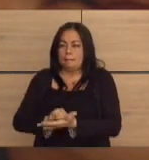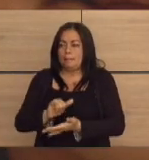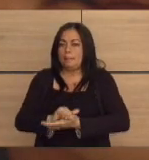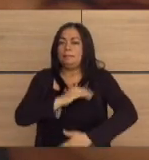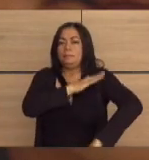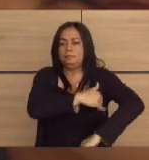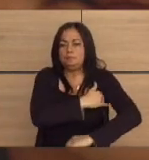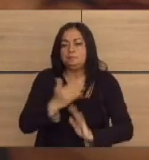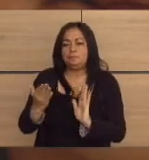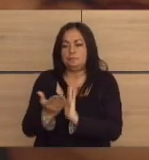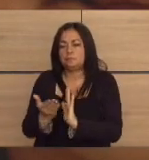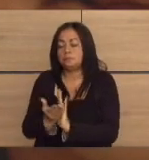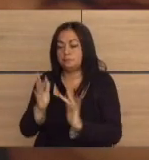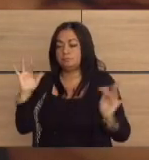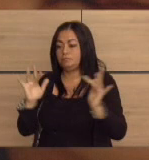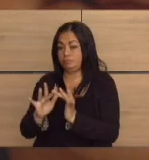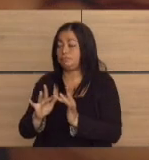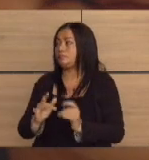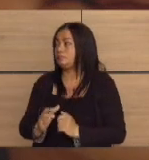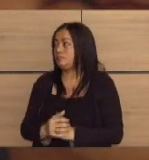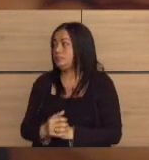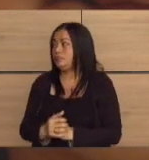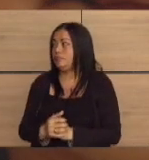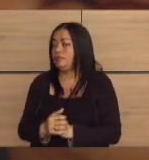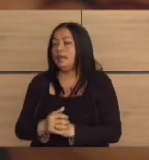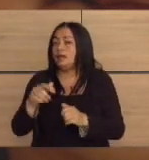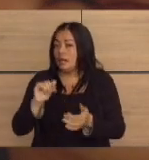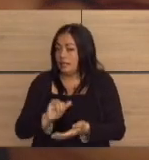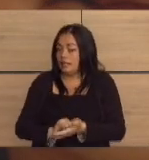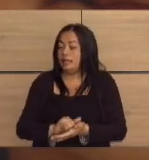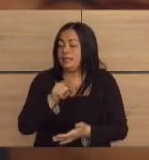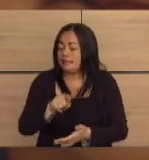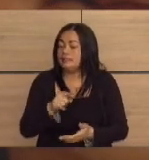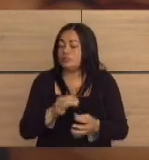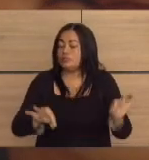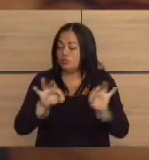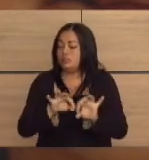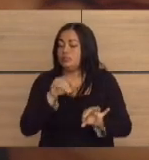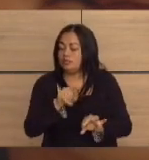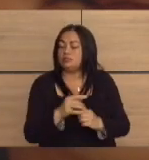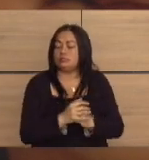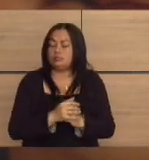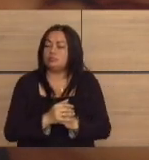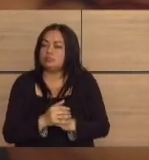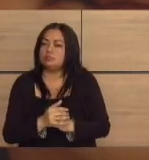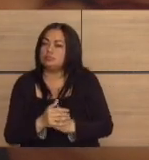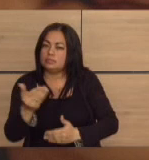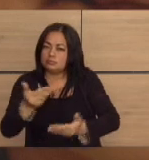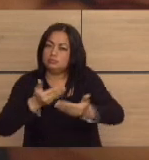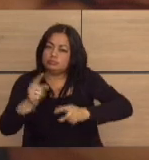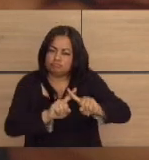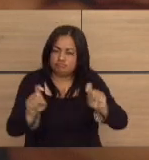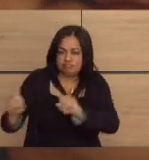sentido, no acaben ambientando la conversación, y en ese sentido traigo a colación que tenemos diversas